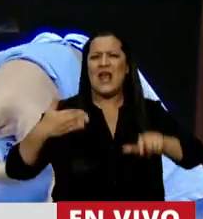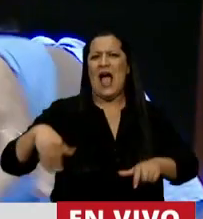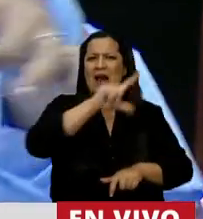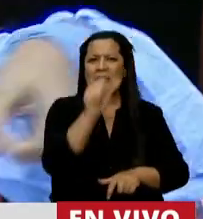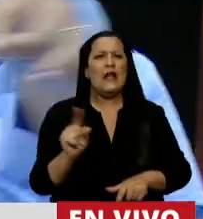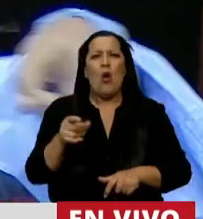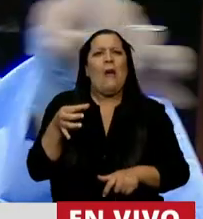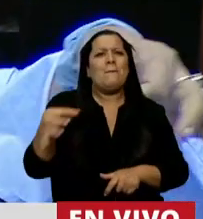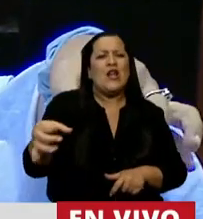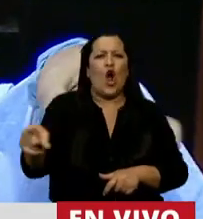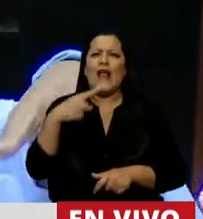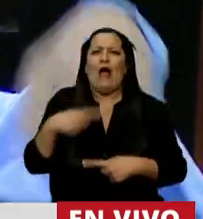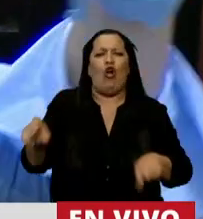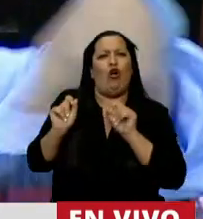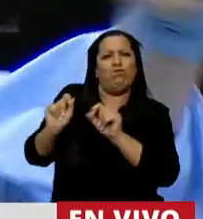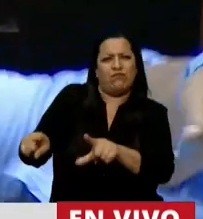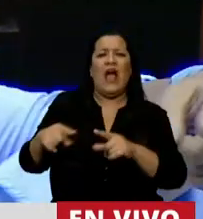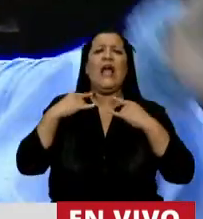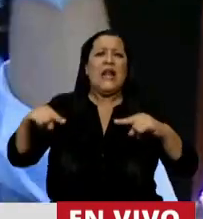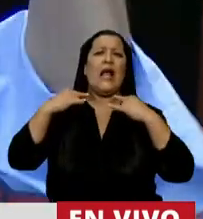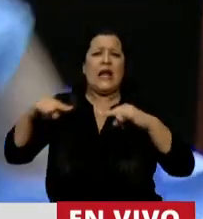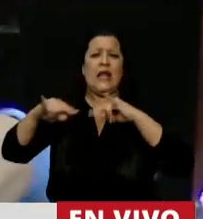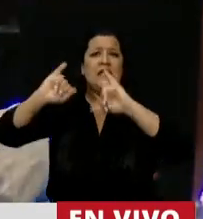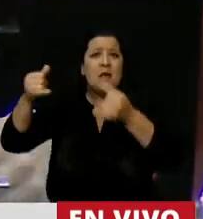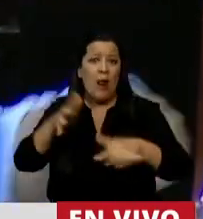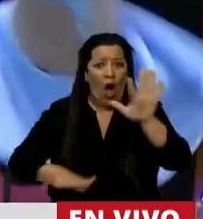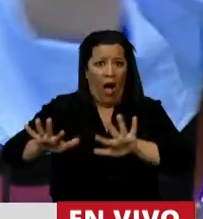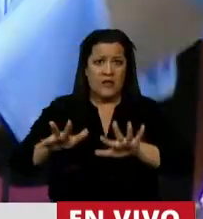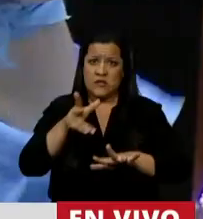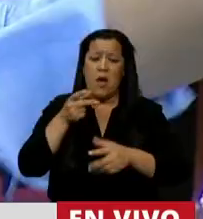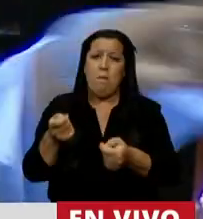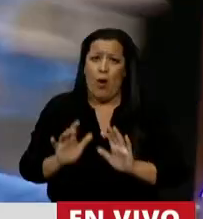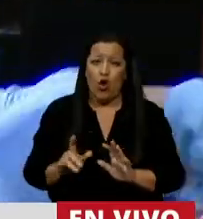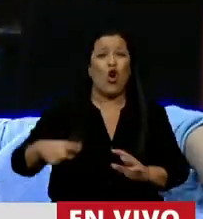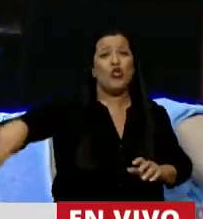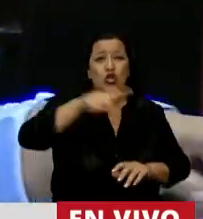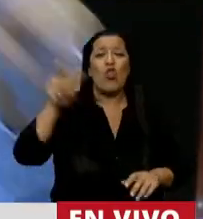una minoría de un color determinado, que grita mucho pero hace poco. Para todas